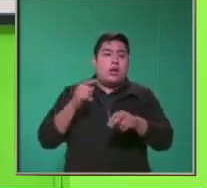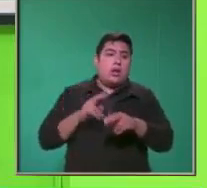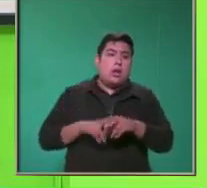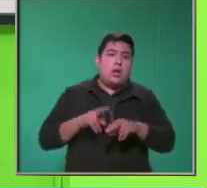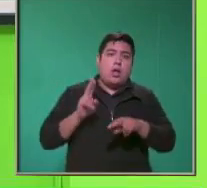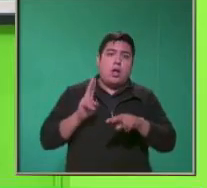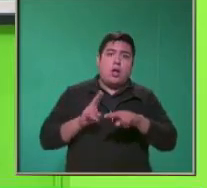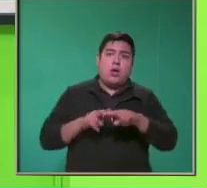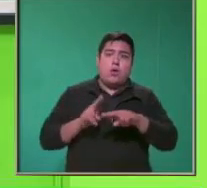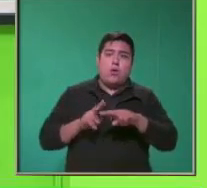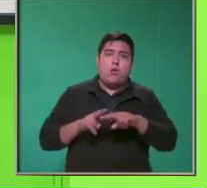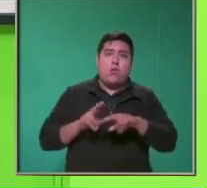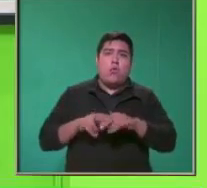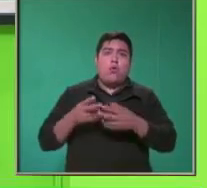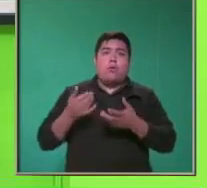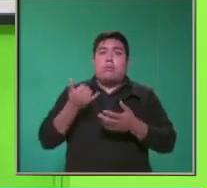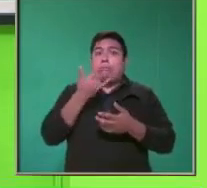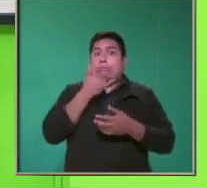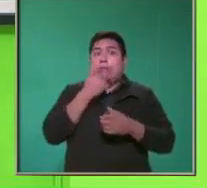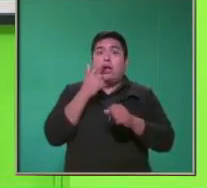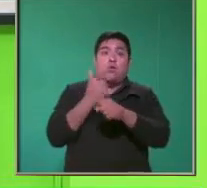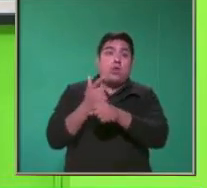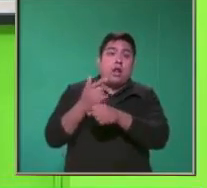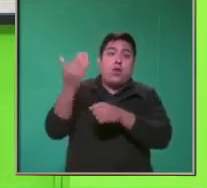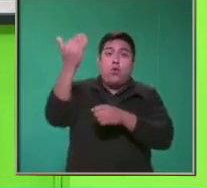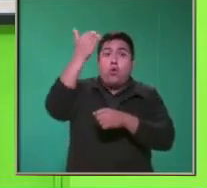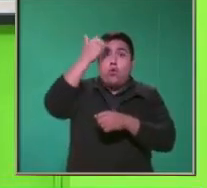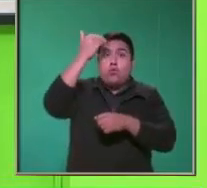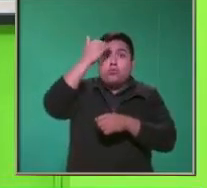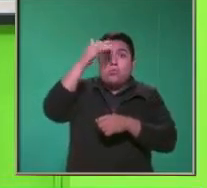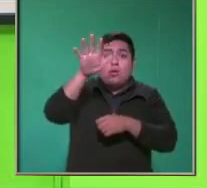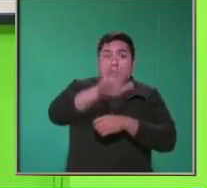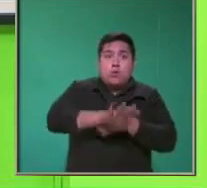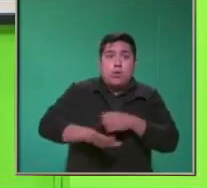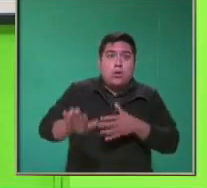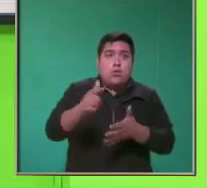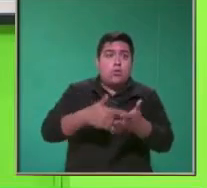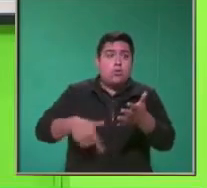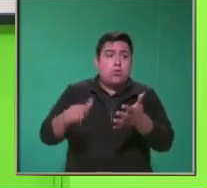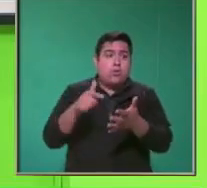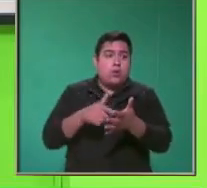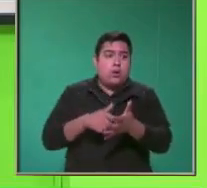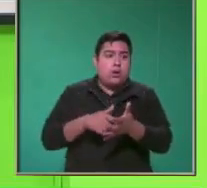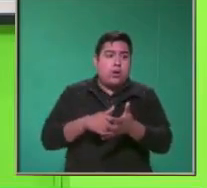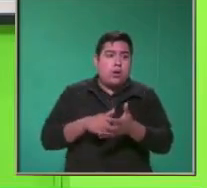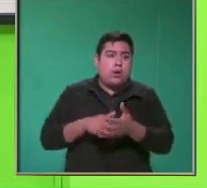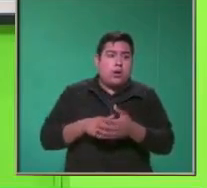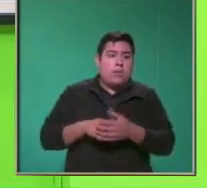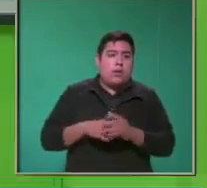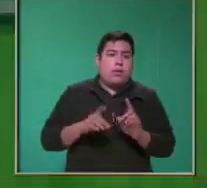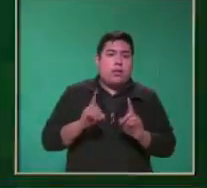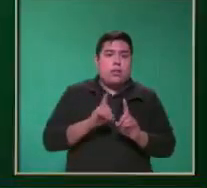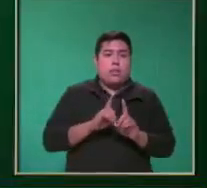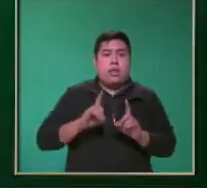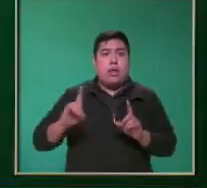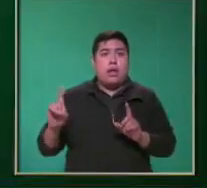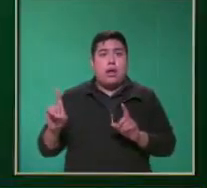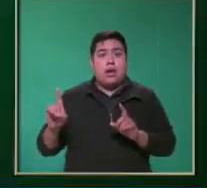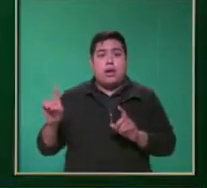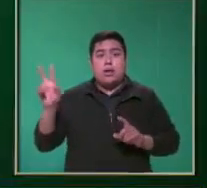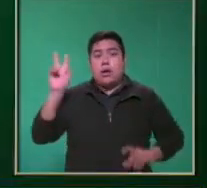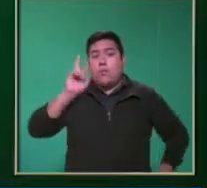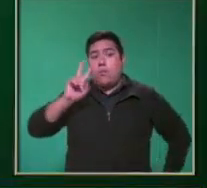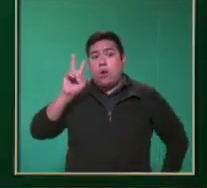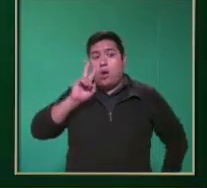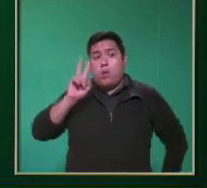permita profundizar en el conocimiento de estas áreas? En la parte derecha de tu pantalla, así como la estás viendo de frente,